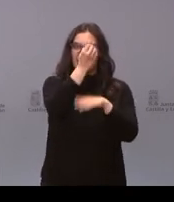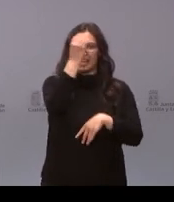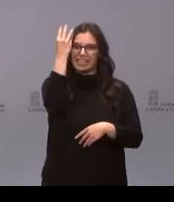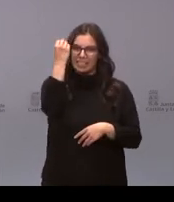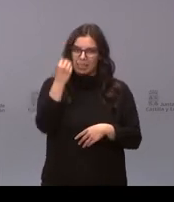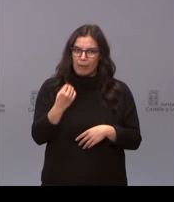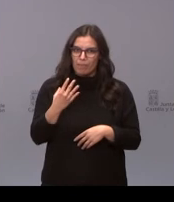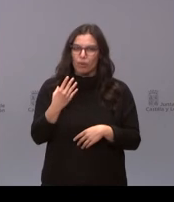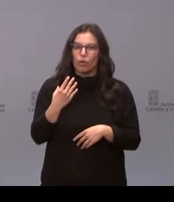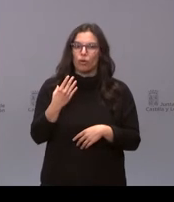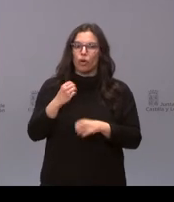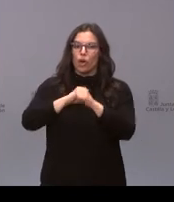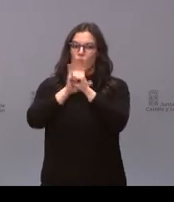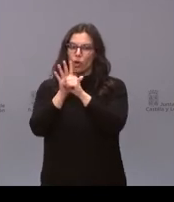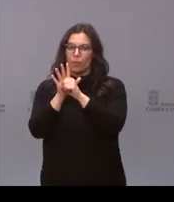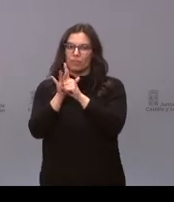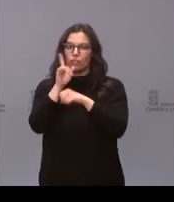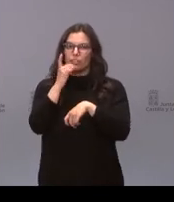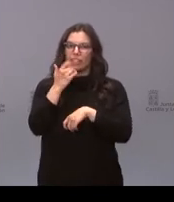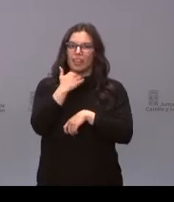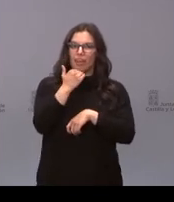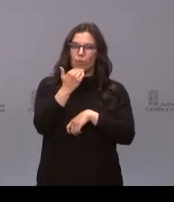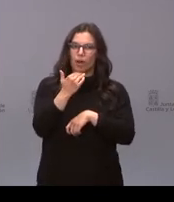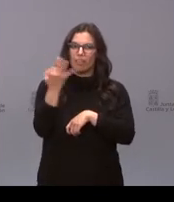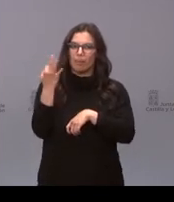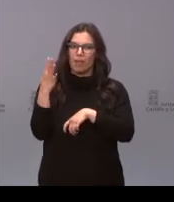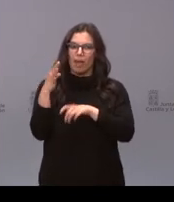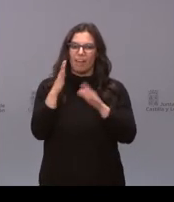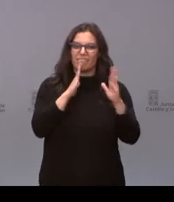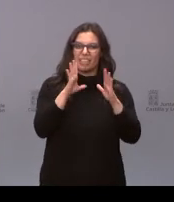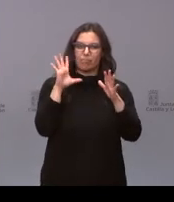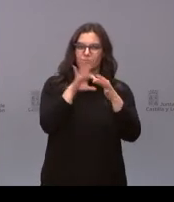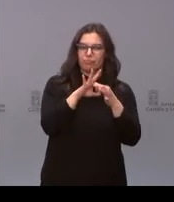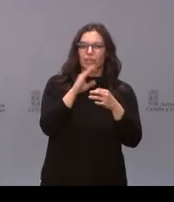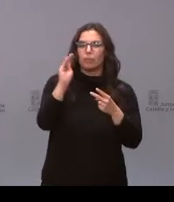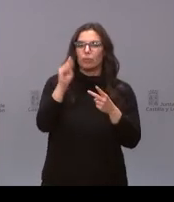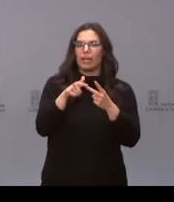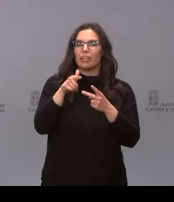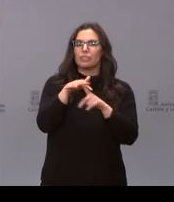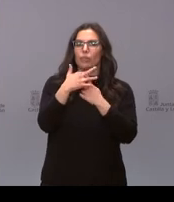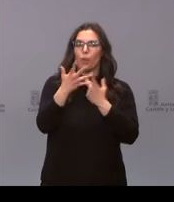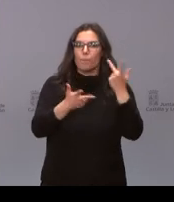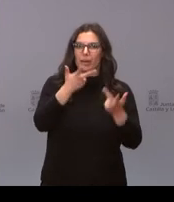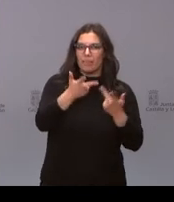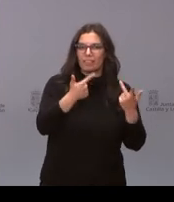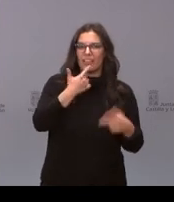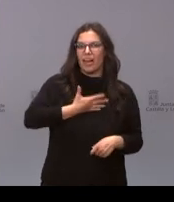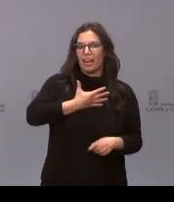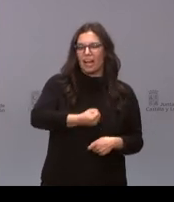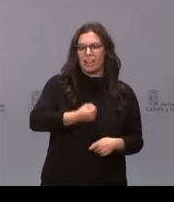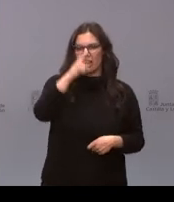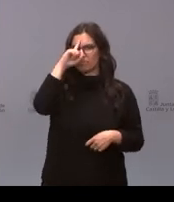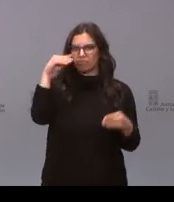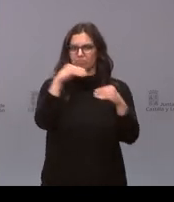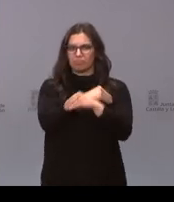estarlo otra fase algo como está la situación en benavente el alcalde dice que no le cuadran mucho los datos de que